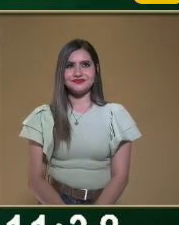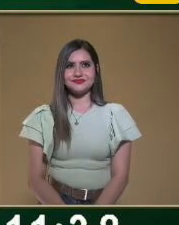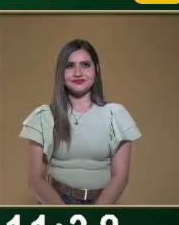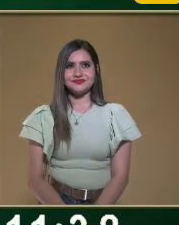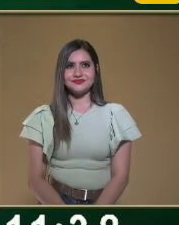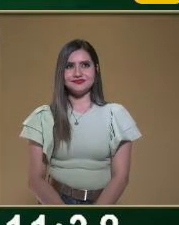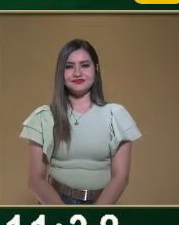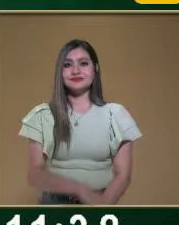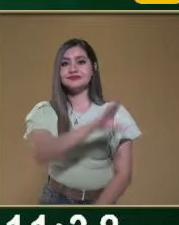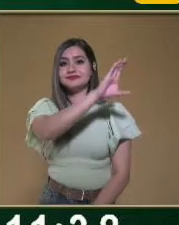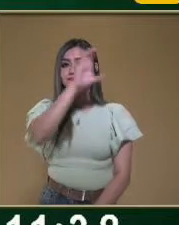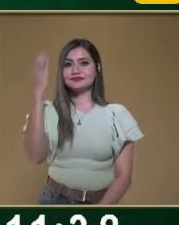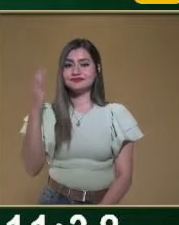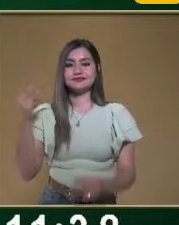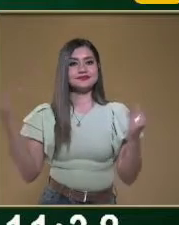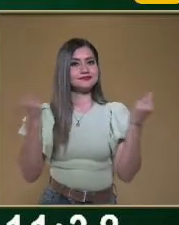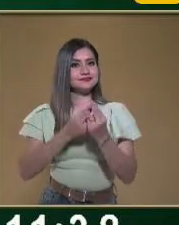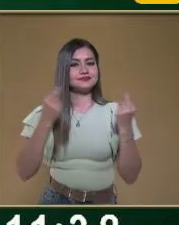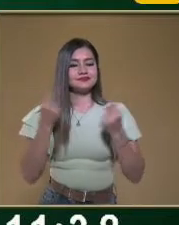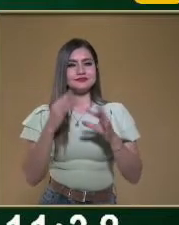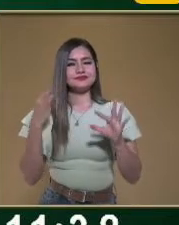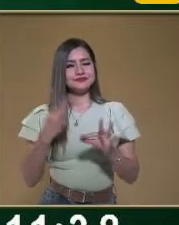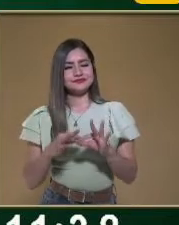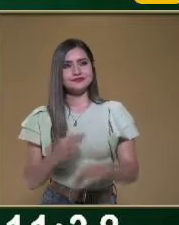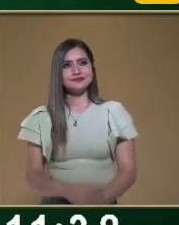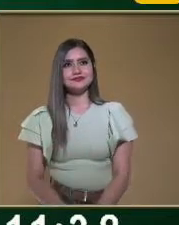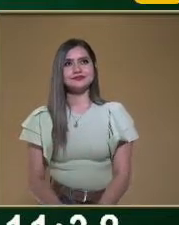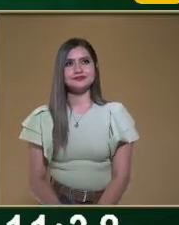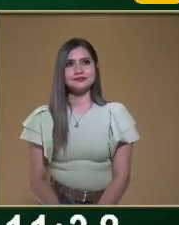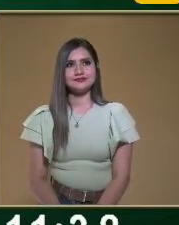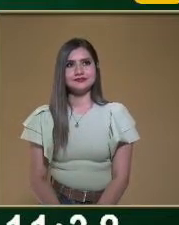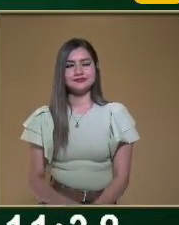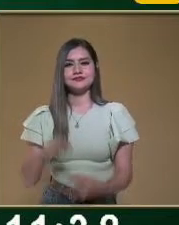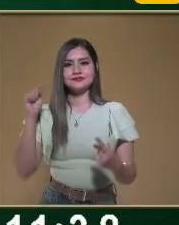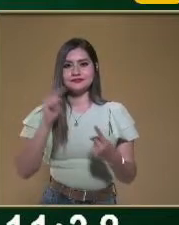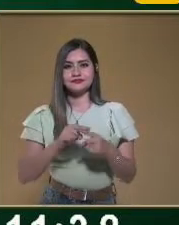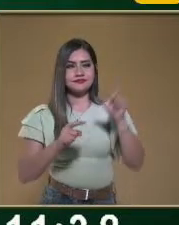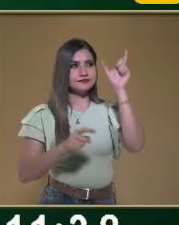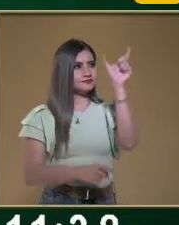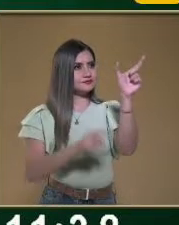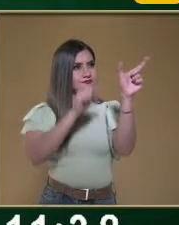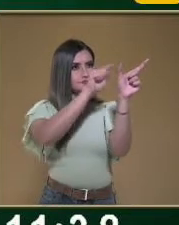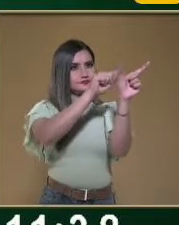La imagen adecuada. Y vienen dos imágenes. Recicla para